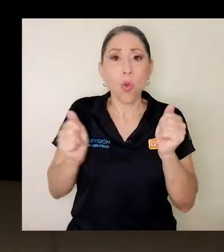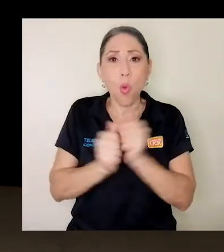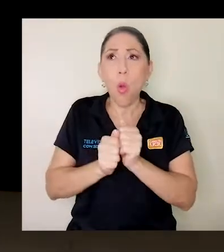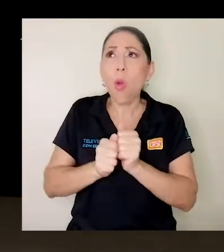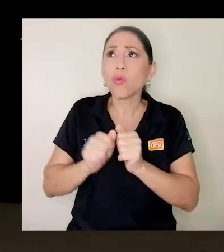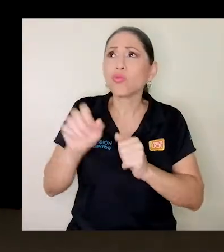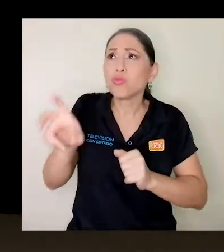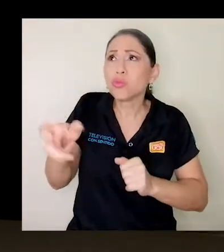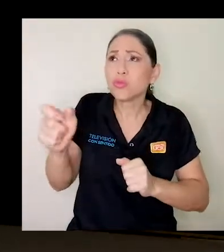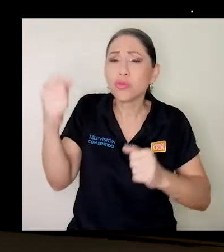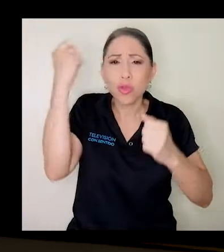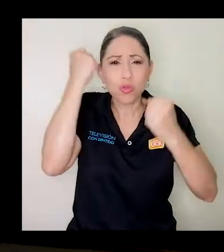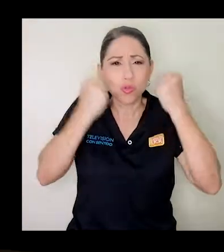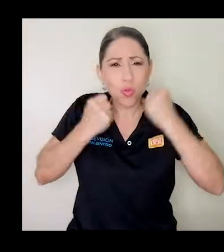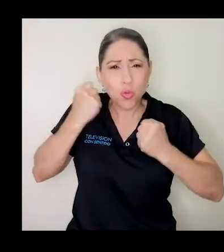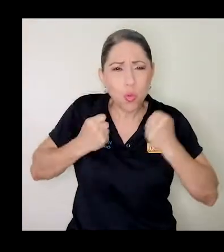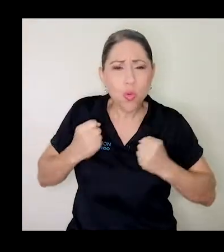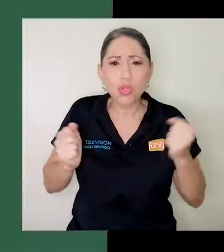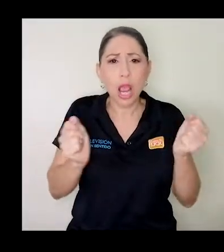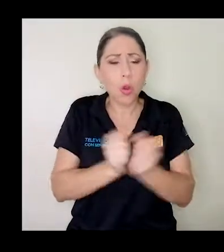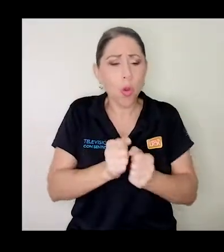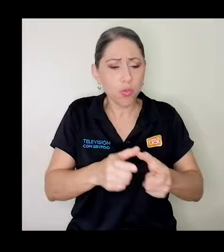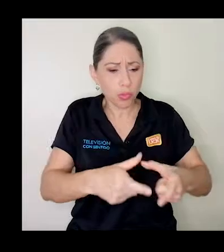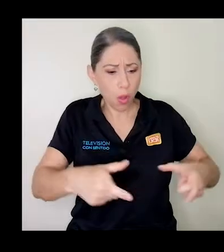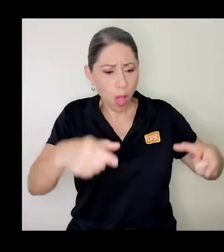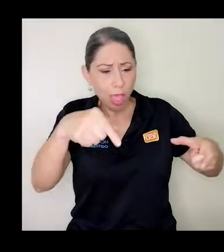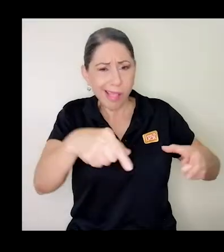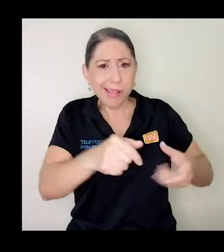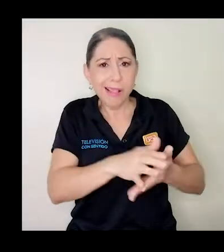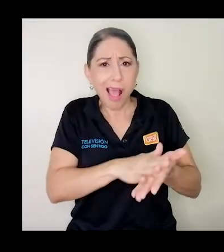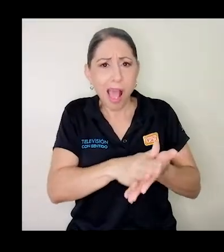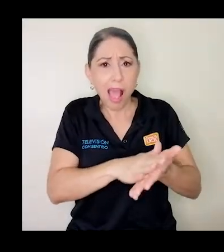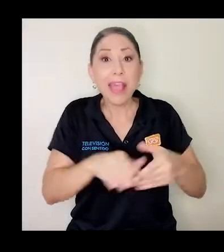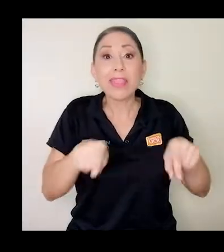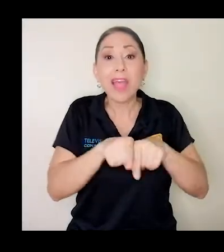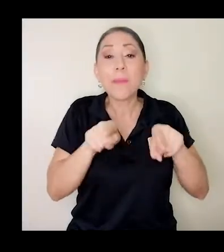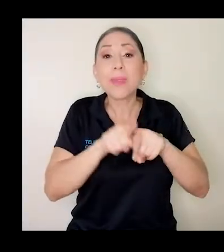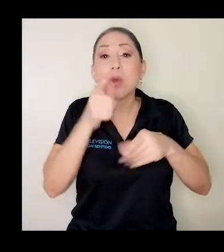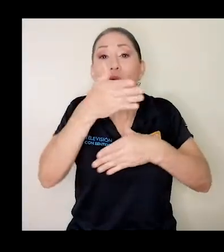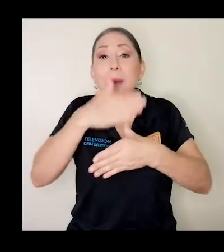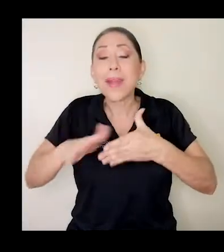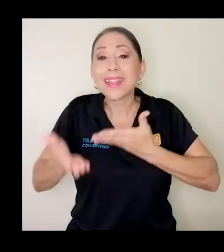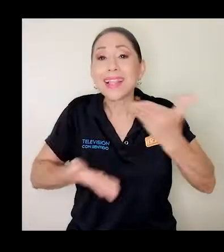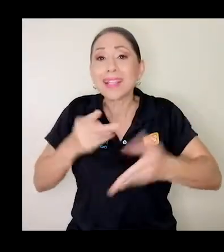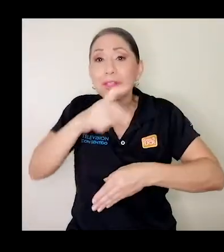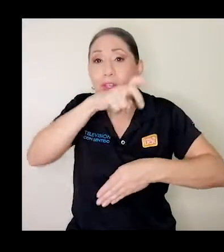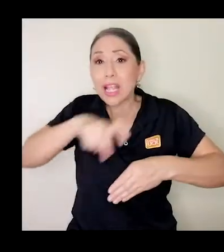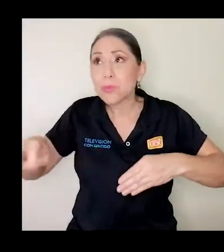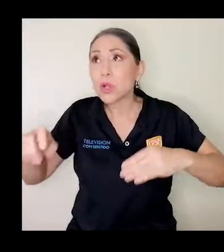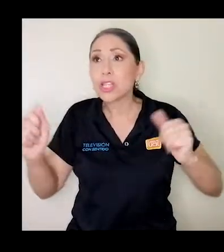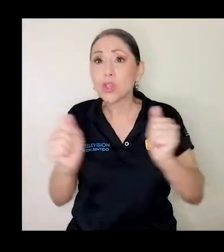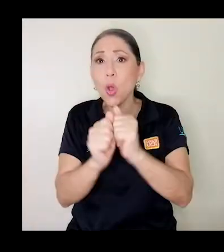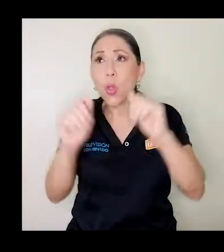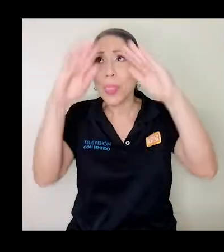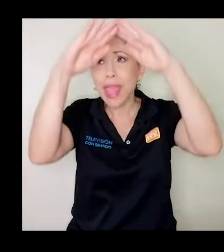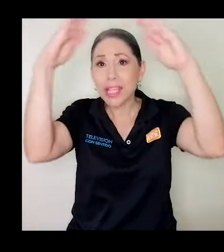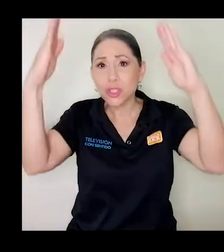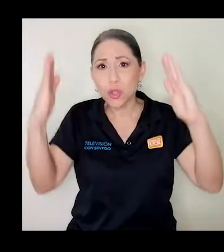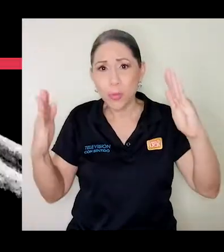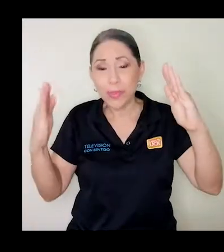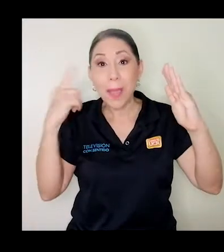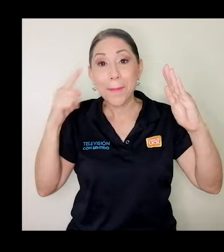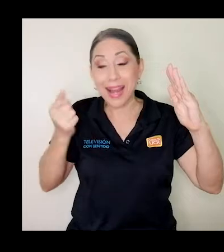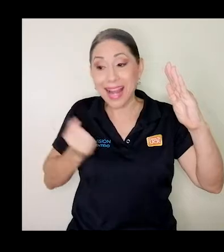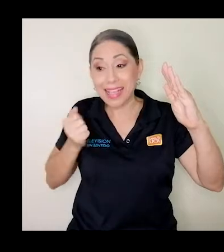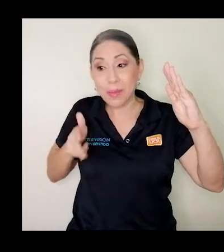terminado, con su ducha, con su baño, con su lavatorio. Nos echaron una parte del servicio de transportes para poder